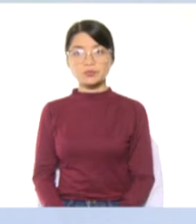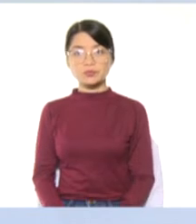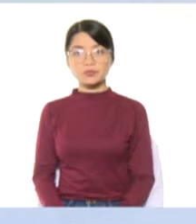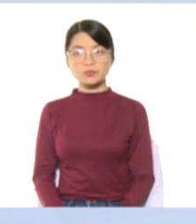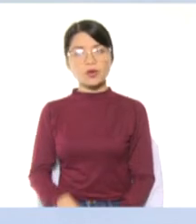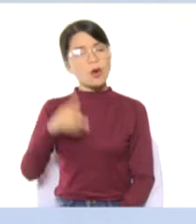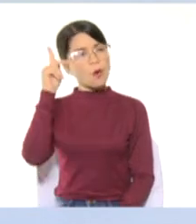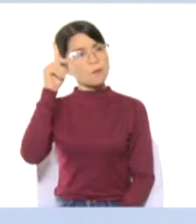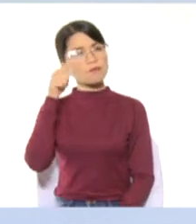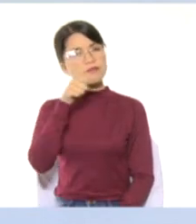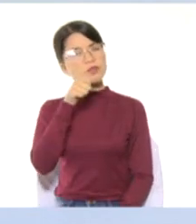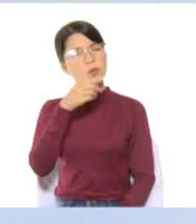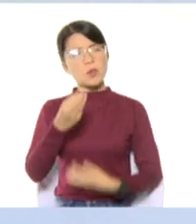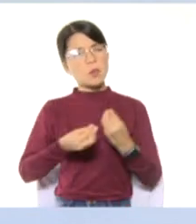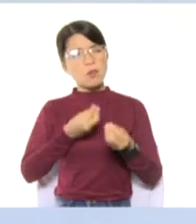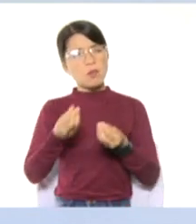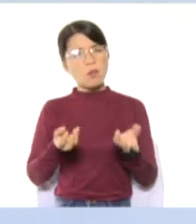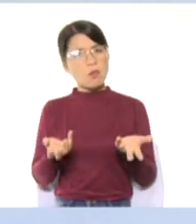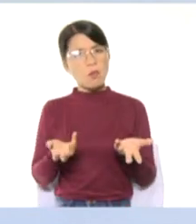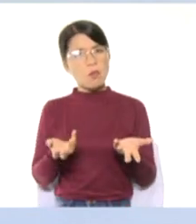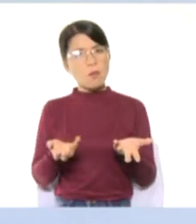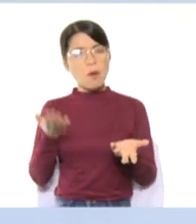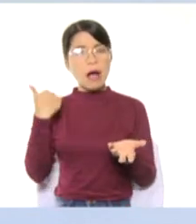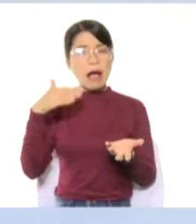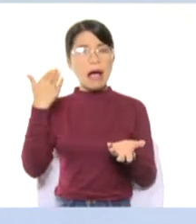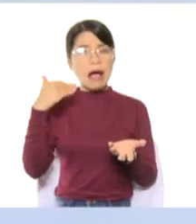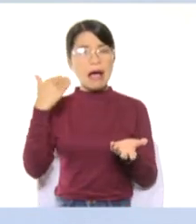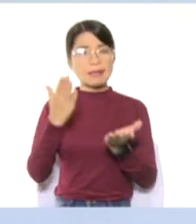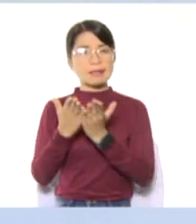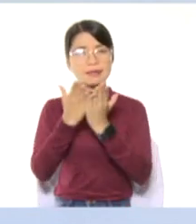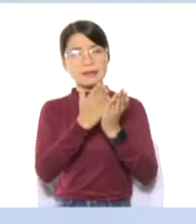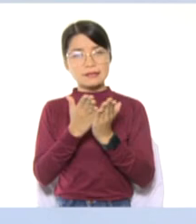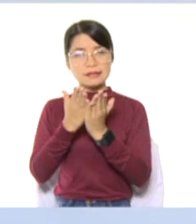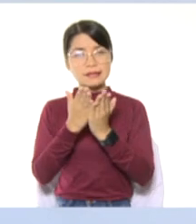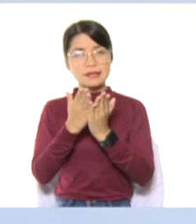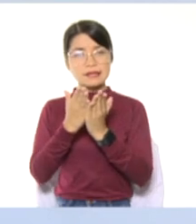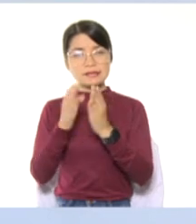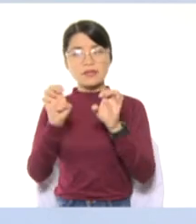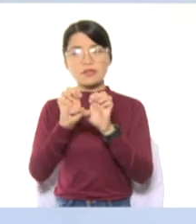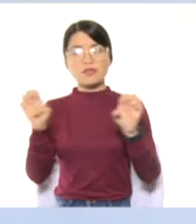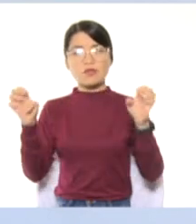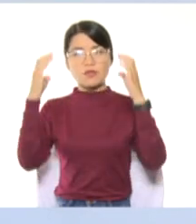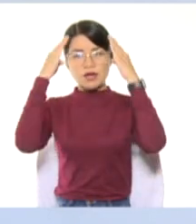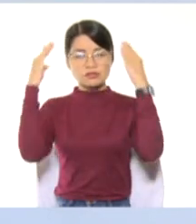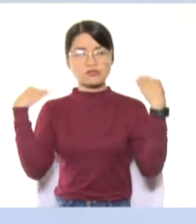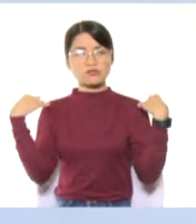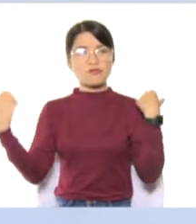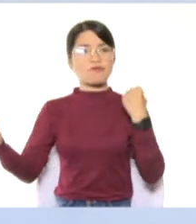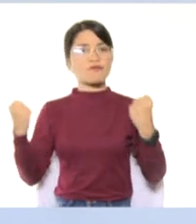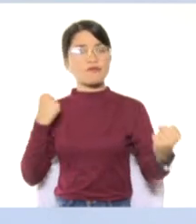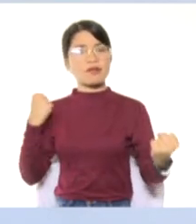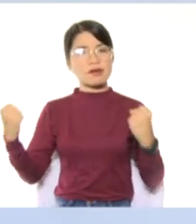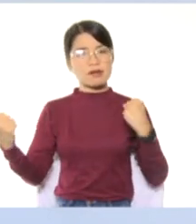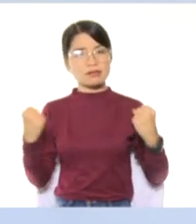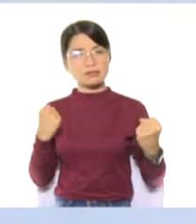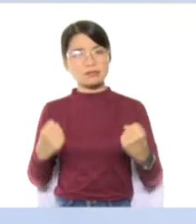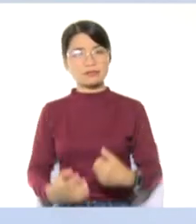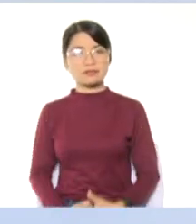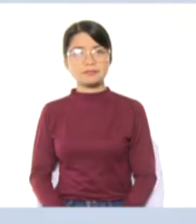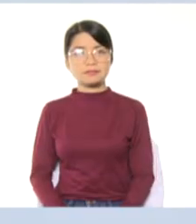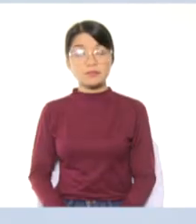tu clase de educación física? Porque te puedo decir personalmente que uno de mis motivos para estudiar educación